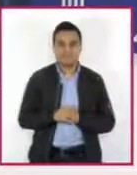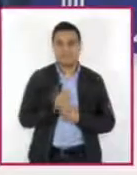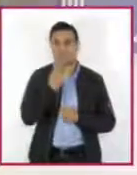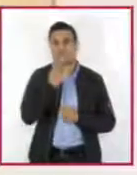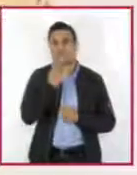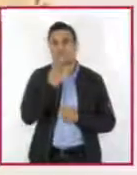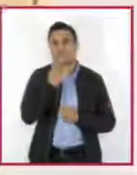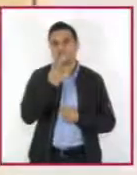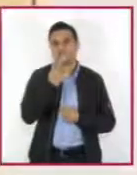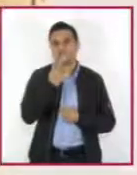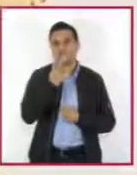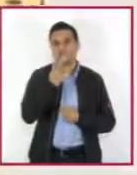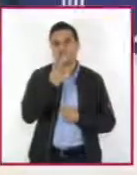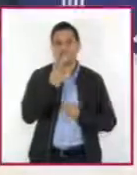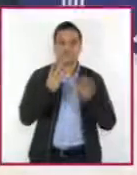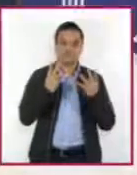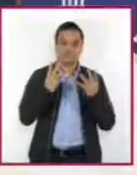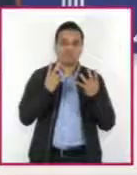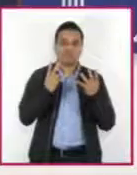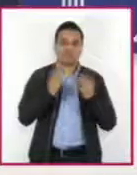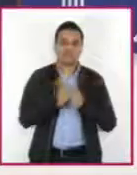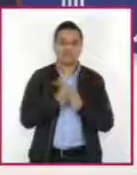2. 6. Casi.